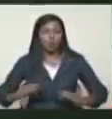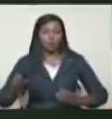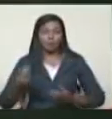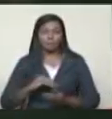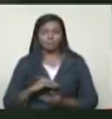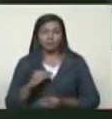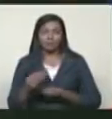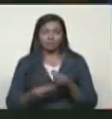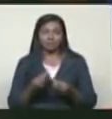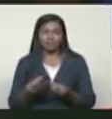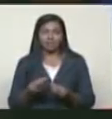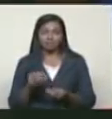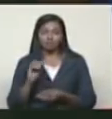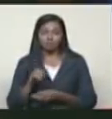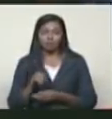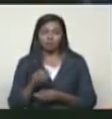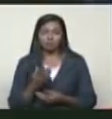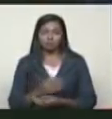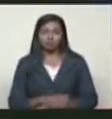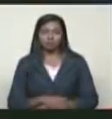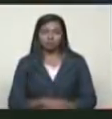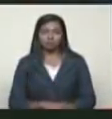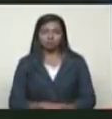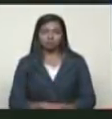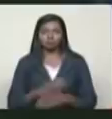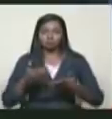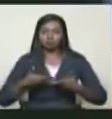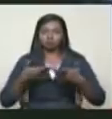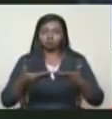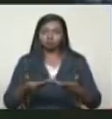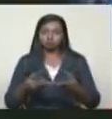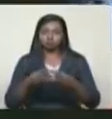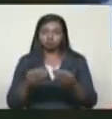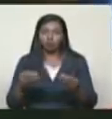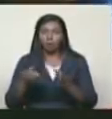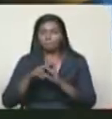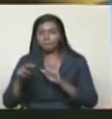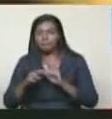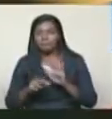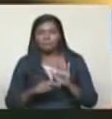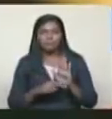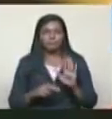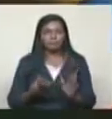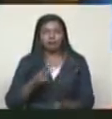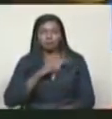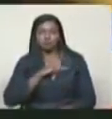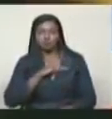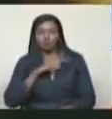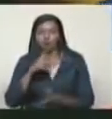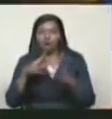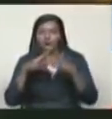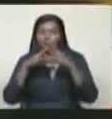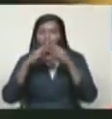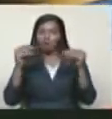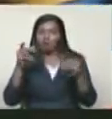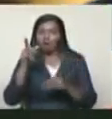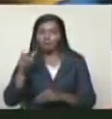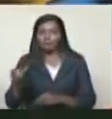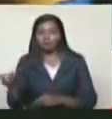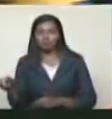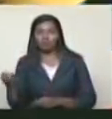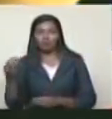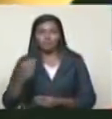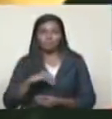el comandante en jefe procede a entregar los reconocimientos, las condecoraciones que